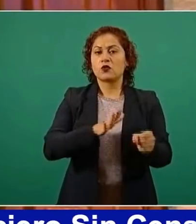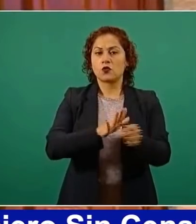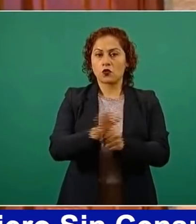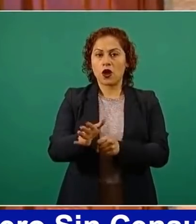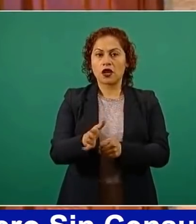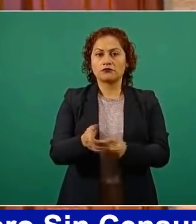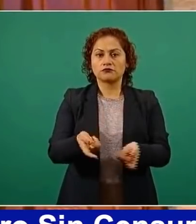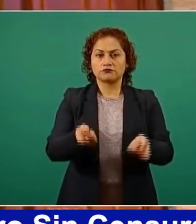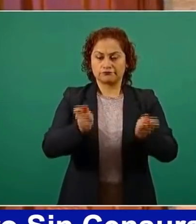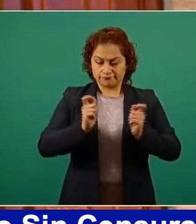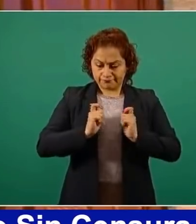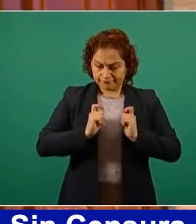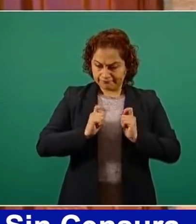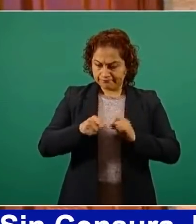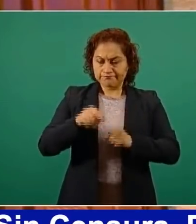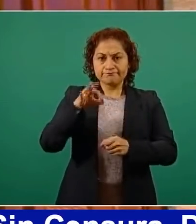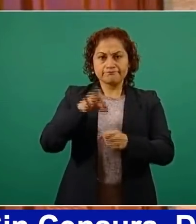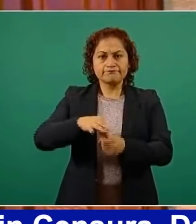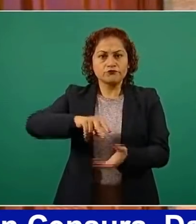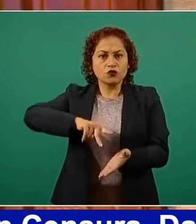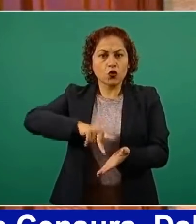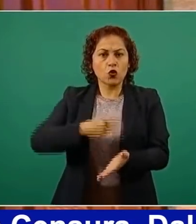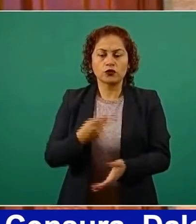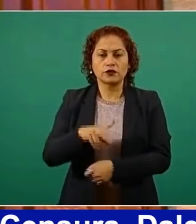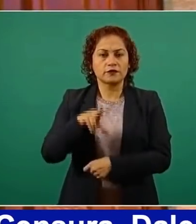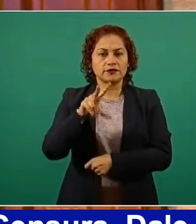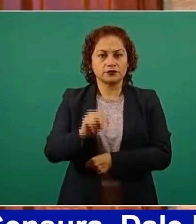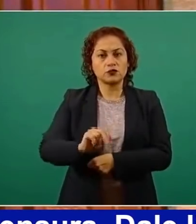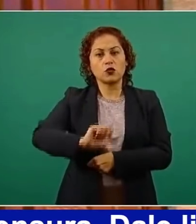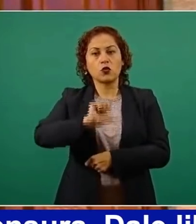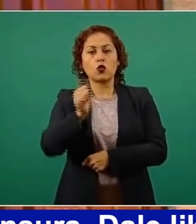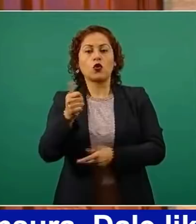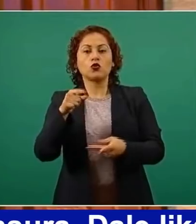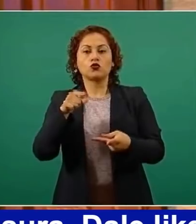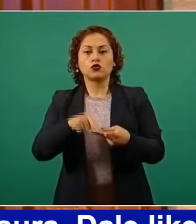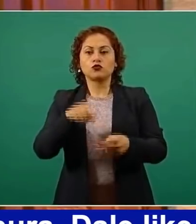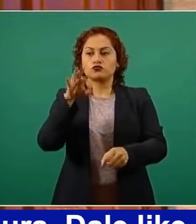reelección. Otro, el sufragio efectivo.